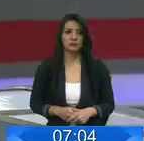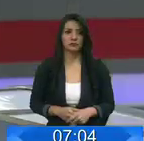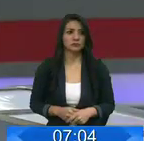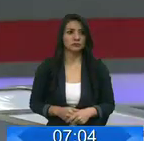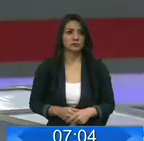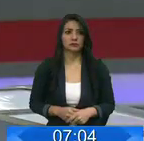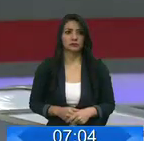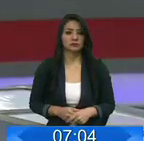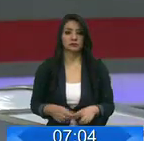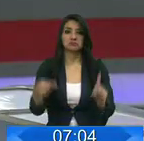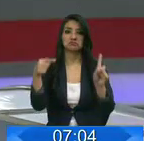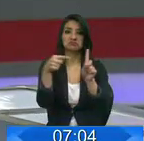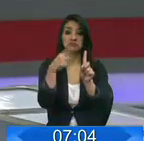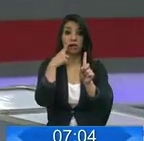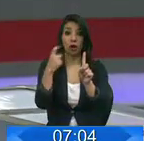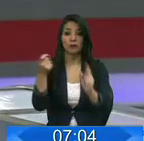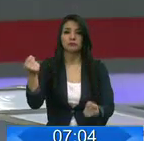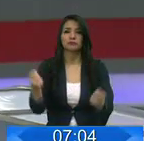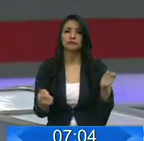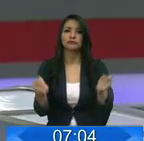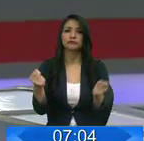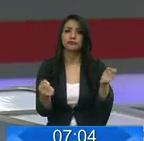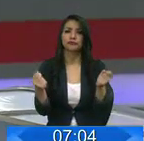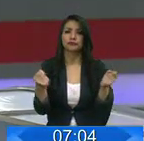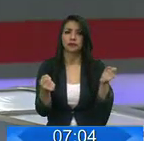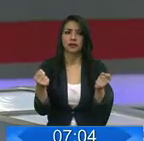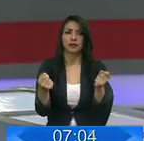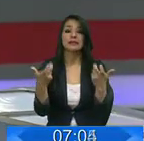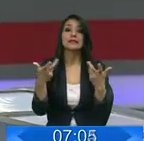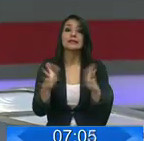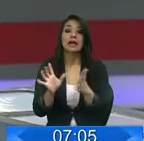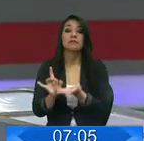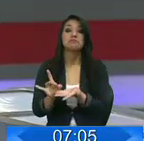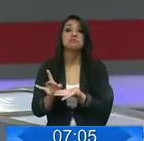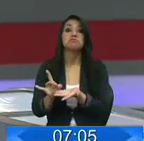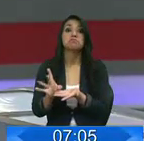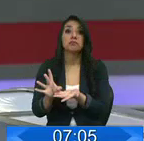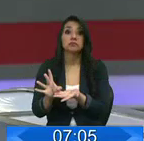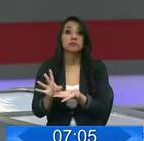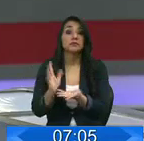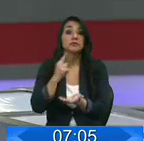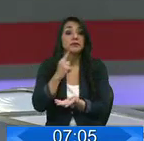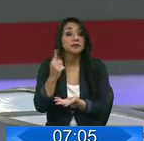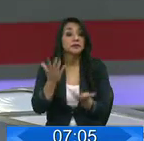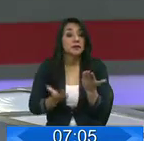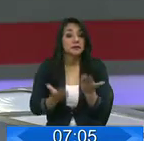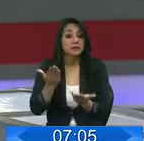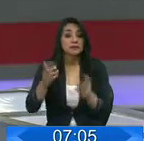Supuestamente este ciudadano que conducía esta unidad de transporte ya fue separado de la cooperativa, esto ha dicho la ANT.